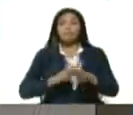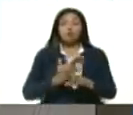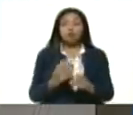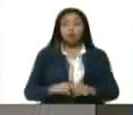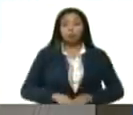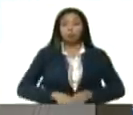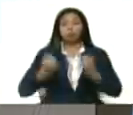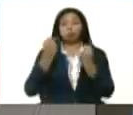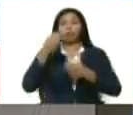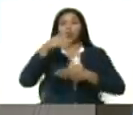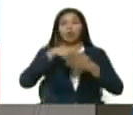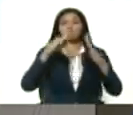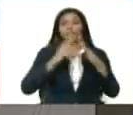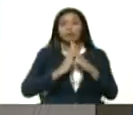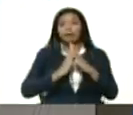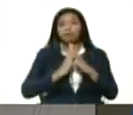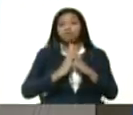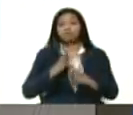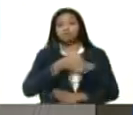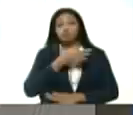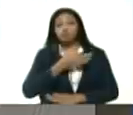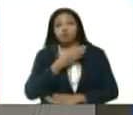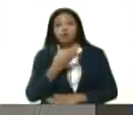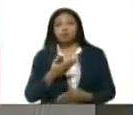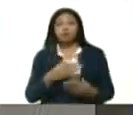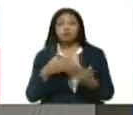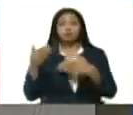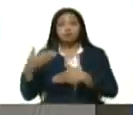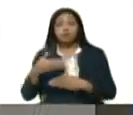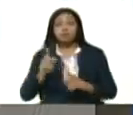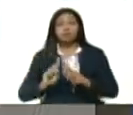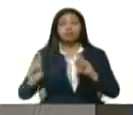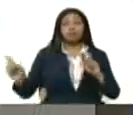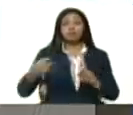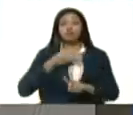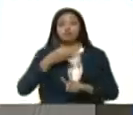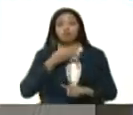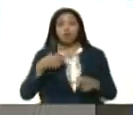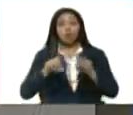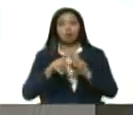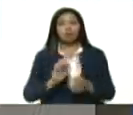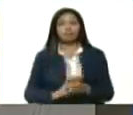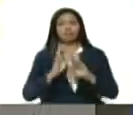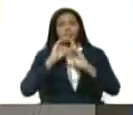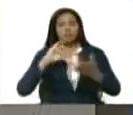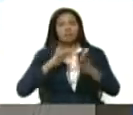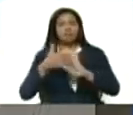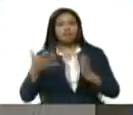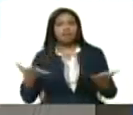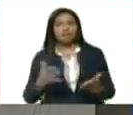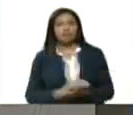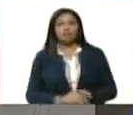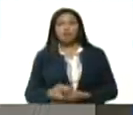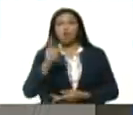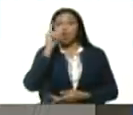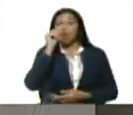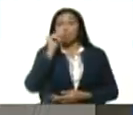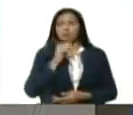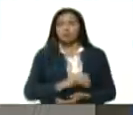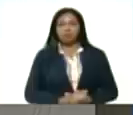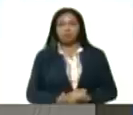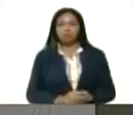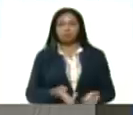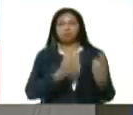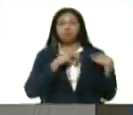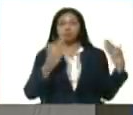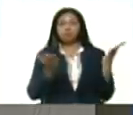la cuarentena social y colectiva, el distanciamiento social, y resulta que este señor, dueño de la